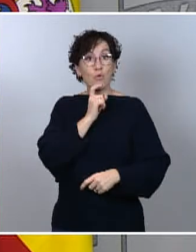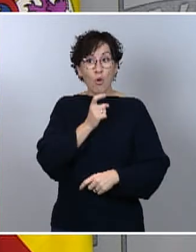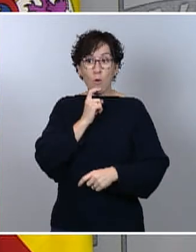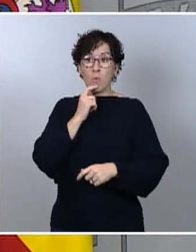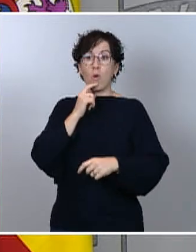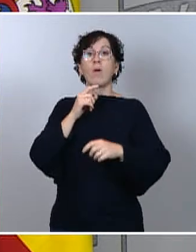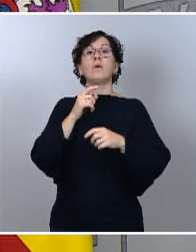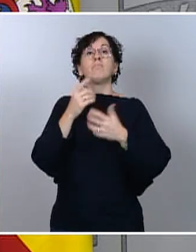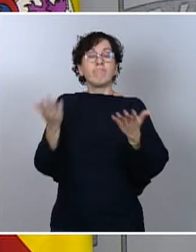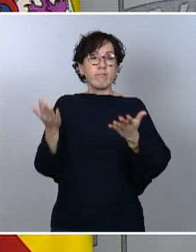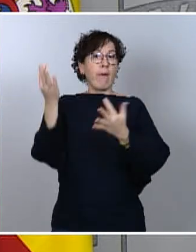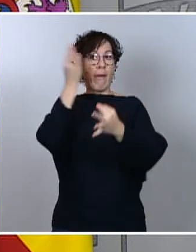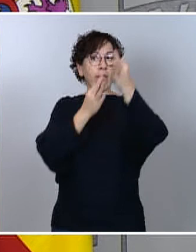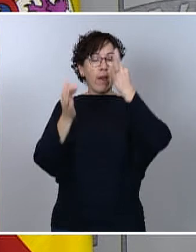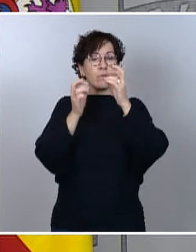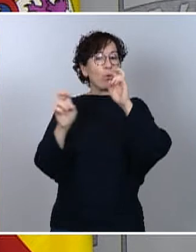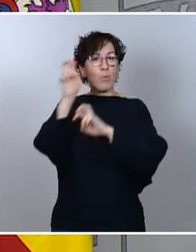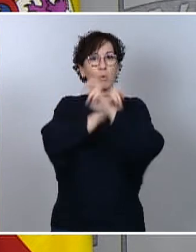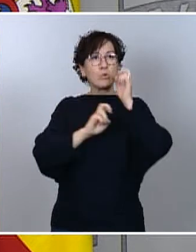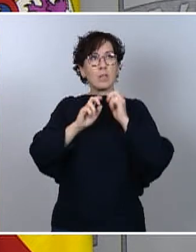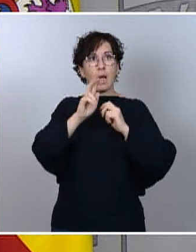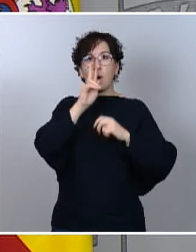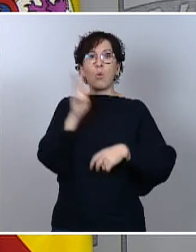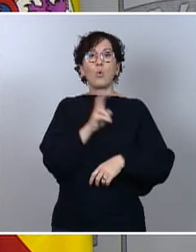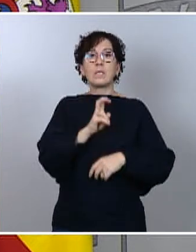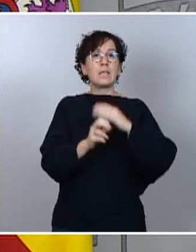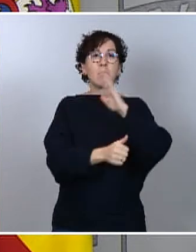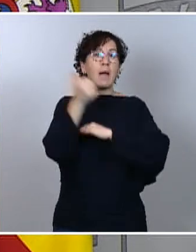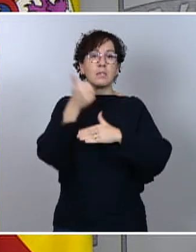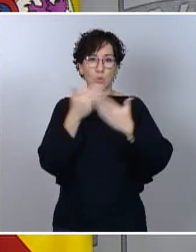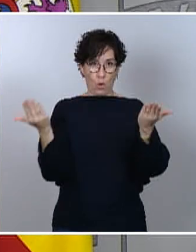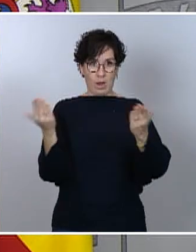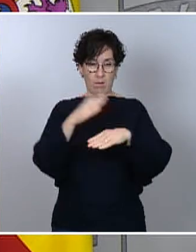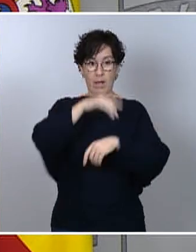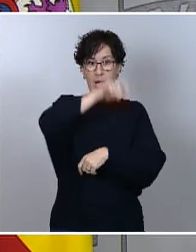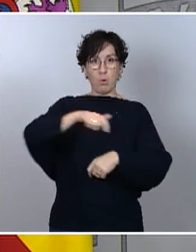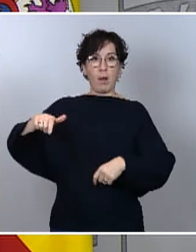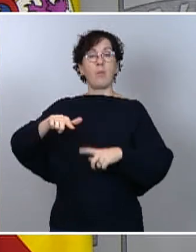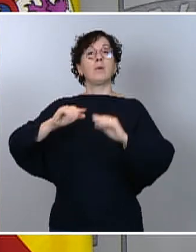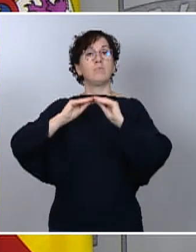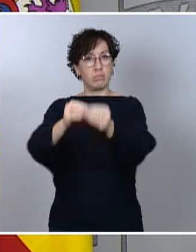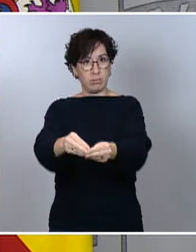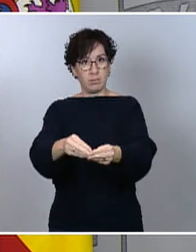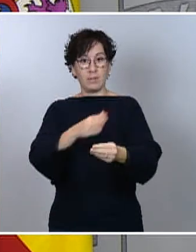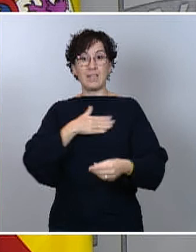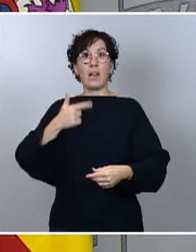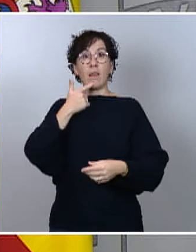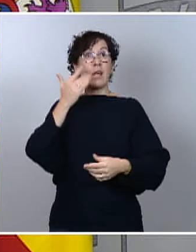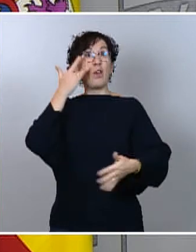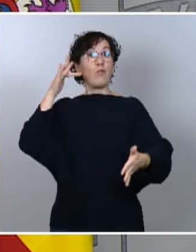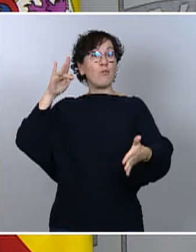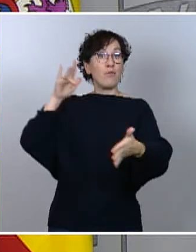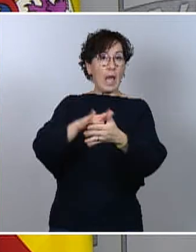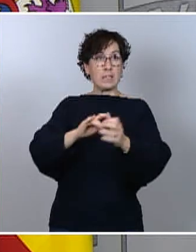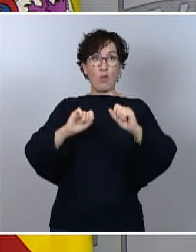que sean más útiles para la población. Es decir, que en este momento no tenemos una fecha cerrada para esa quinta ronda y tendrá